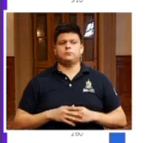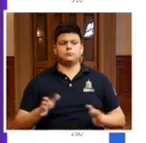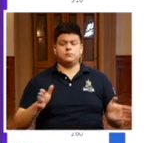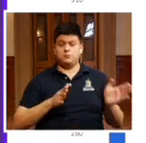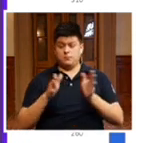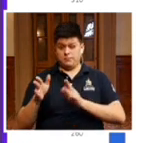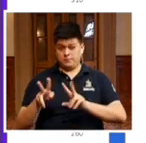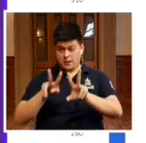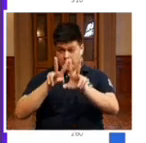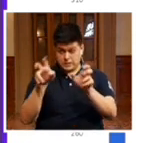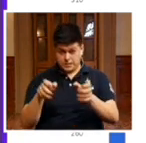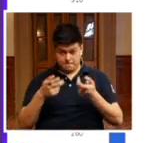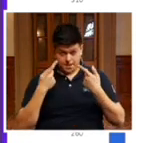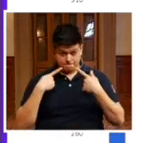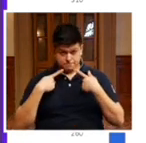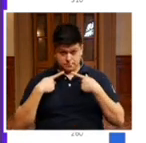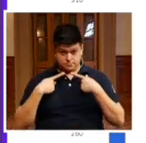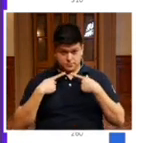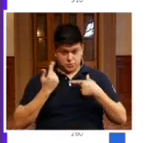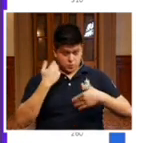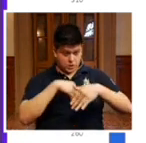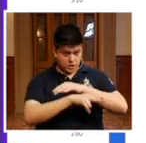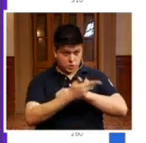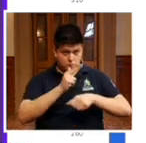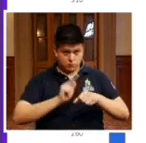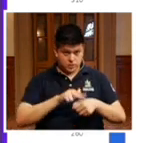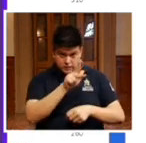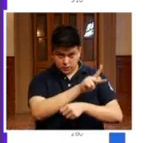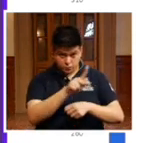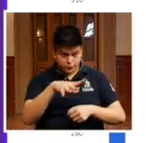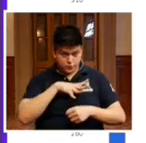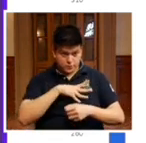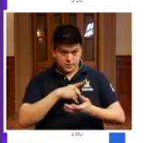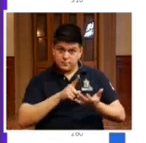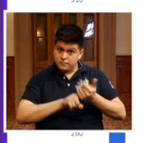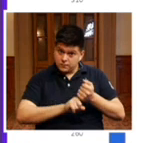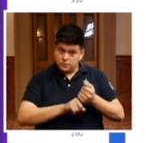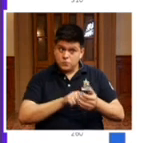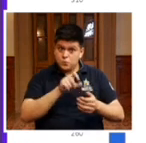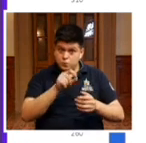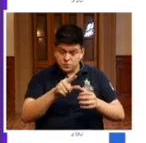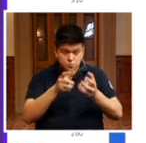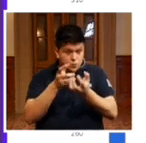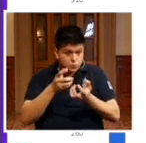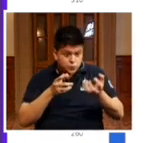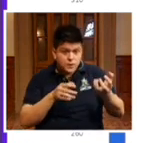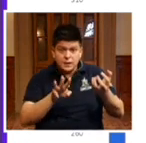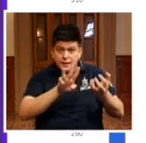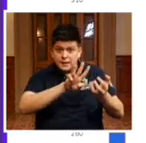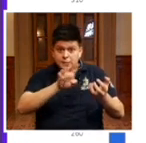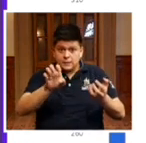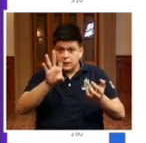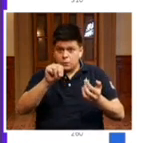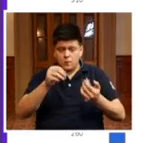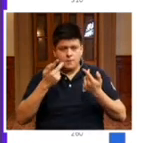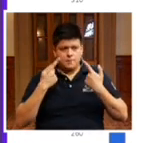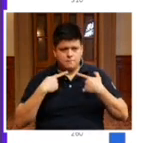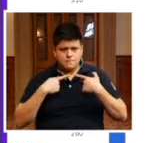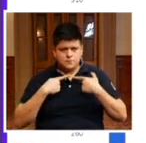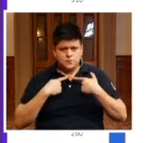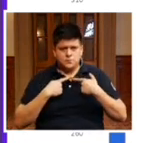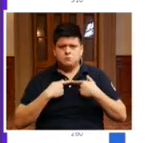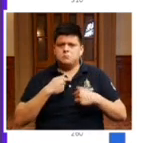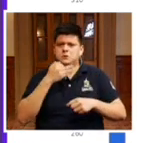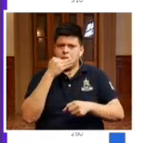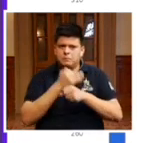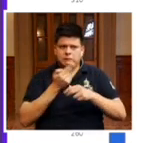Hablando también de esas personas que están hospitalizadas, de esas personas, 309 el día de hoy están